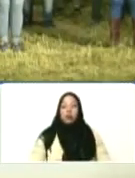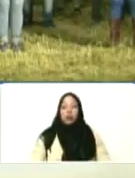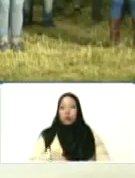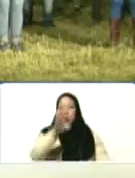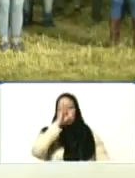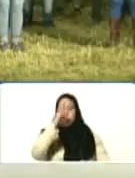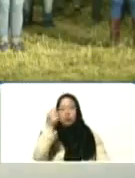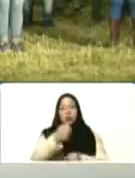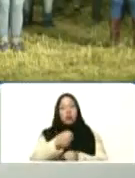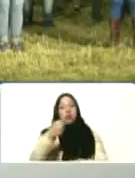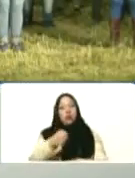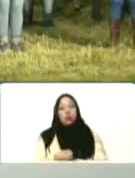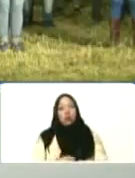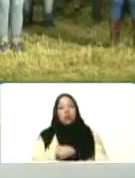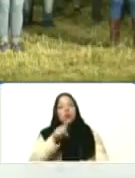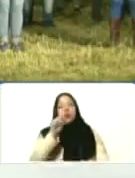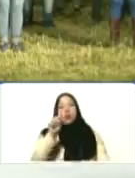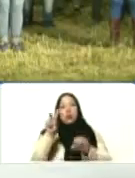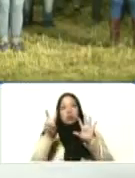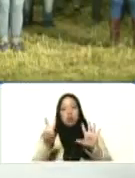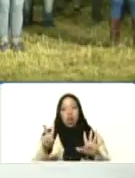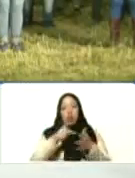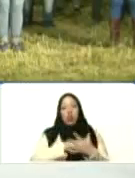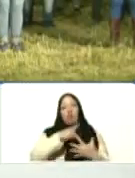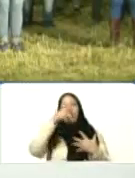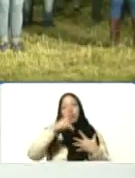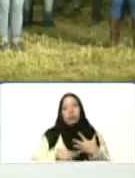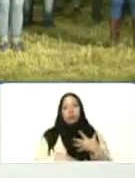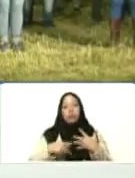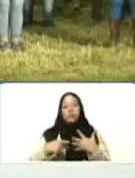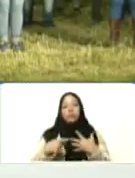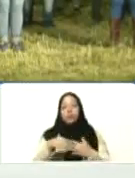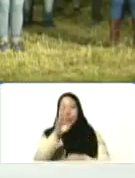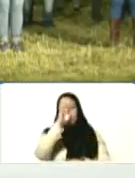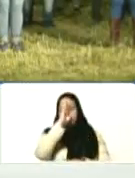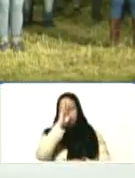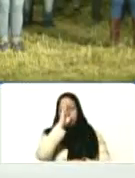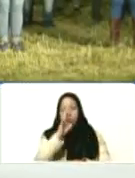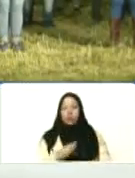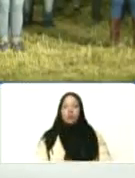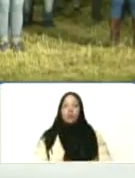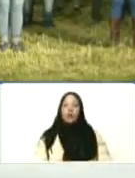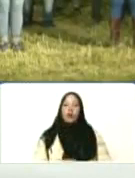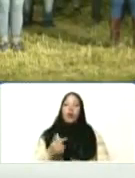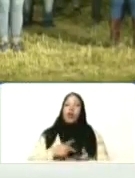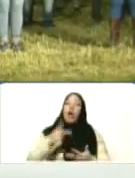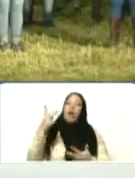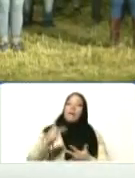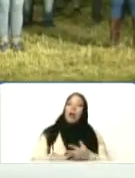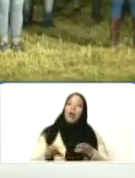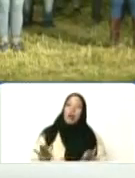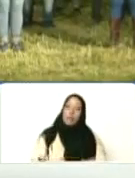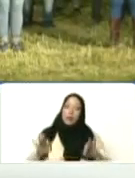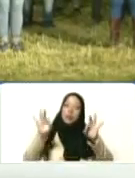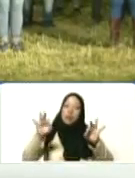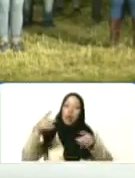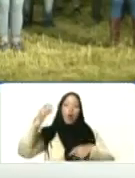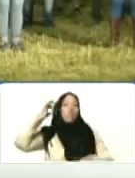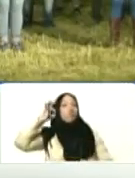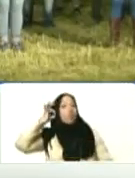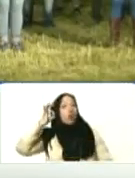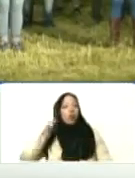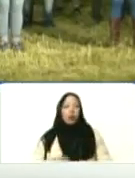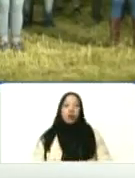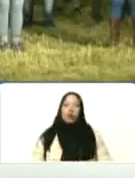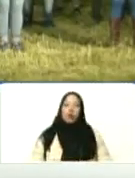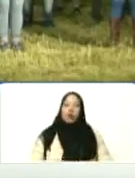Financiamiento de 7 programas de los programas de créditos del Plan Especial de Emprendimiento de la Mujer